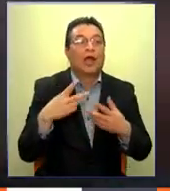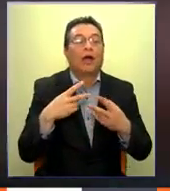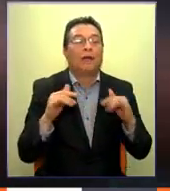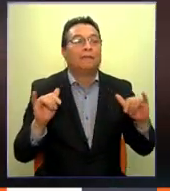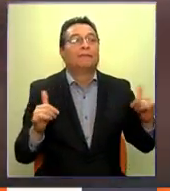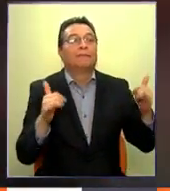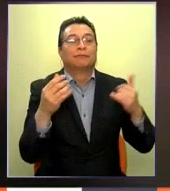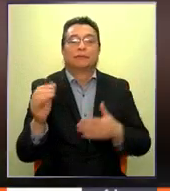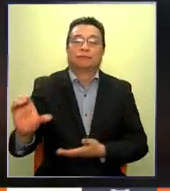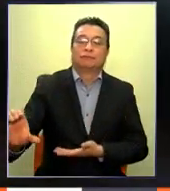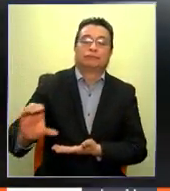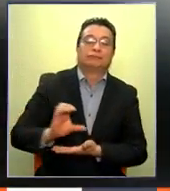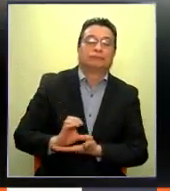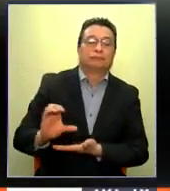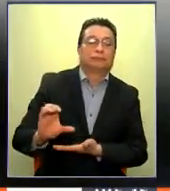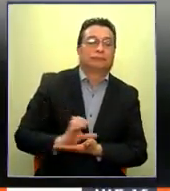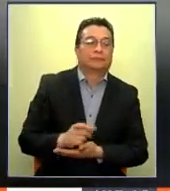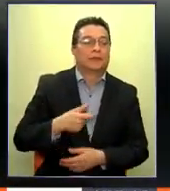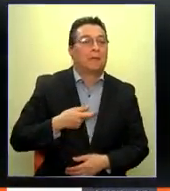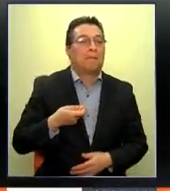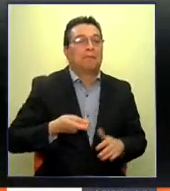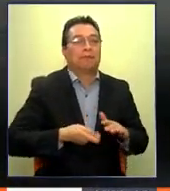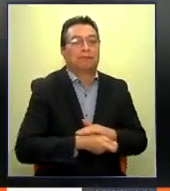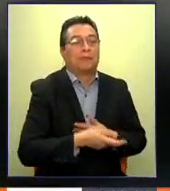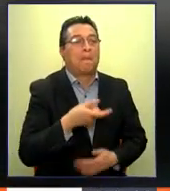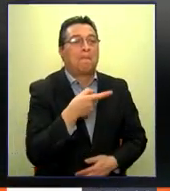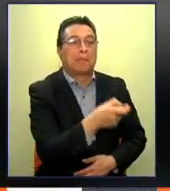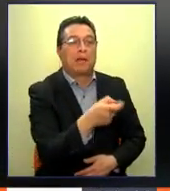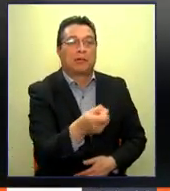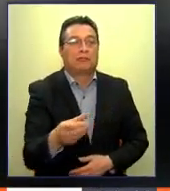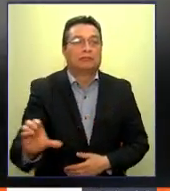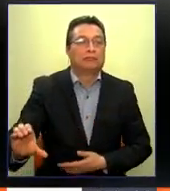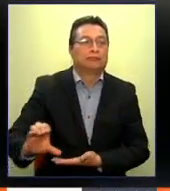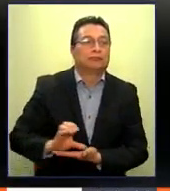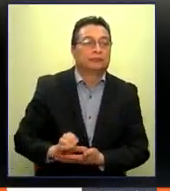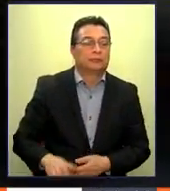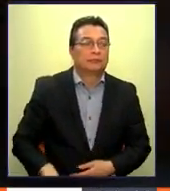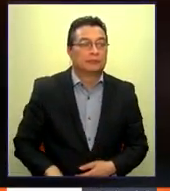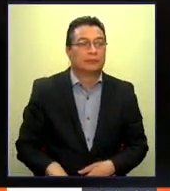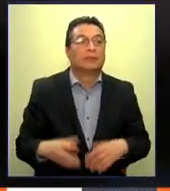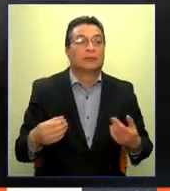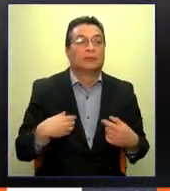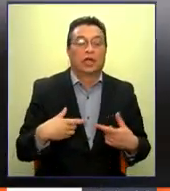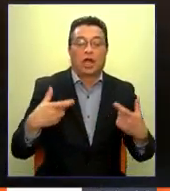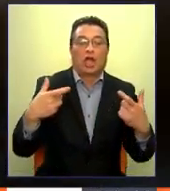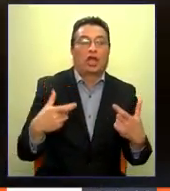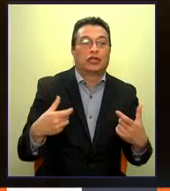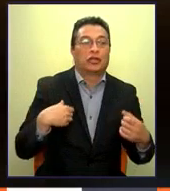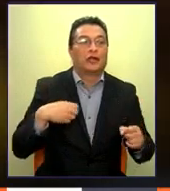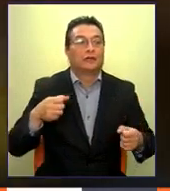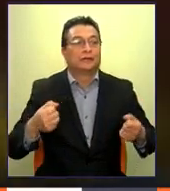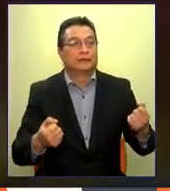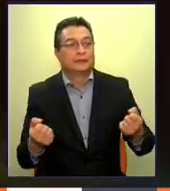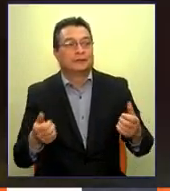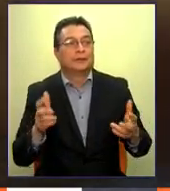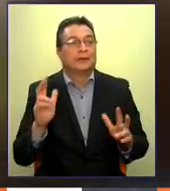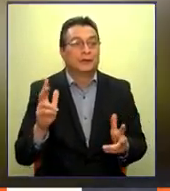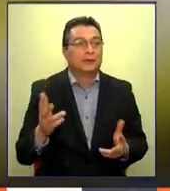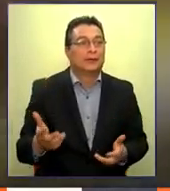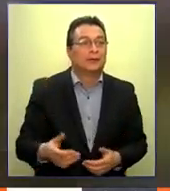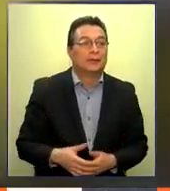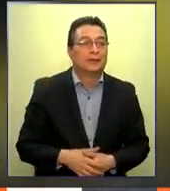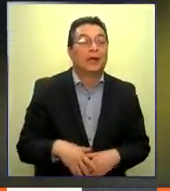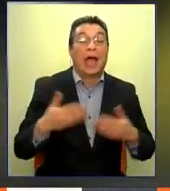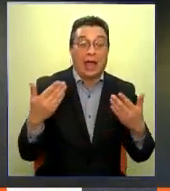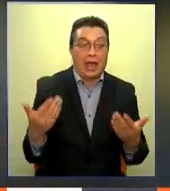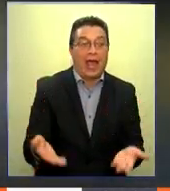del dinero que conseguían con cada homicidio. Cogiendo el control en la nave con Linky. Ahora